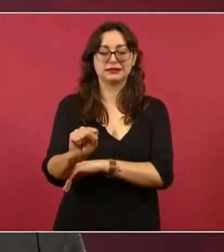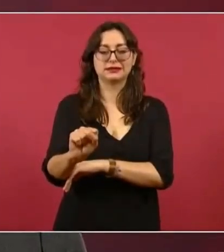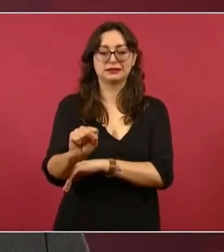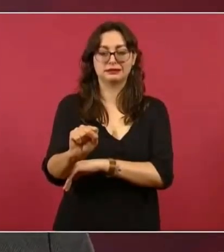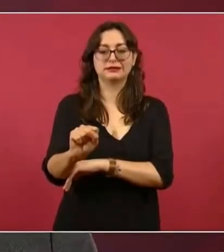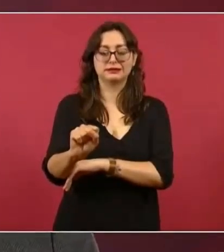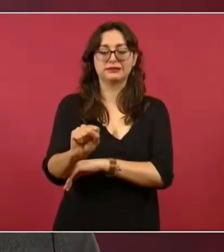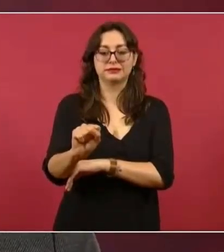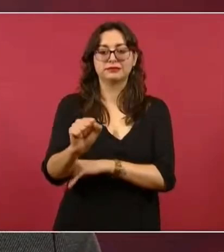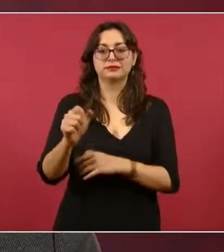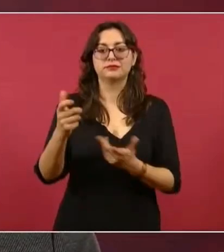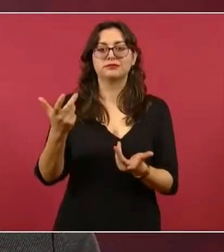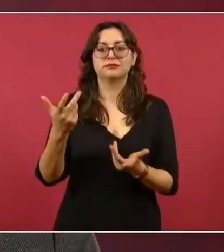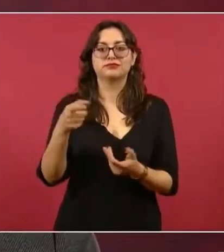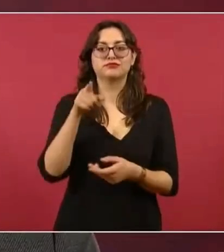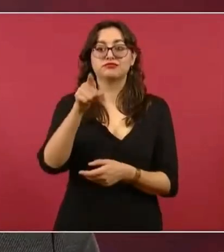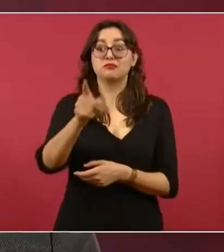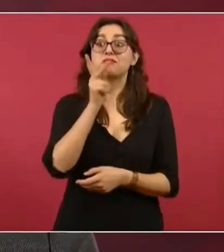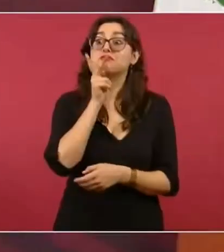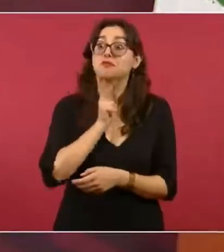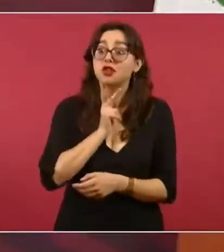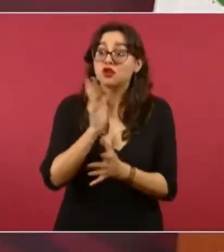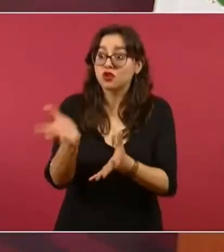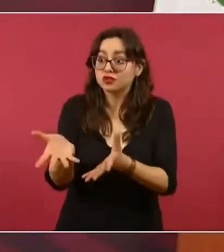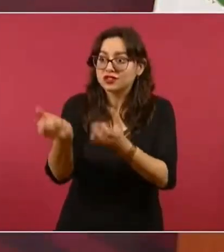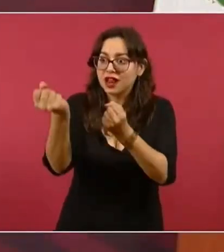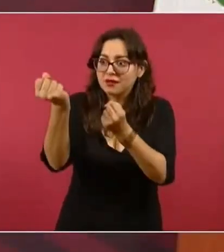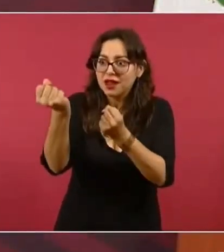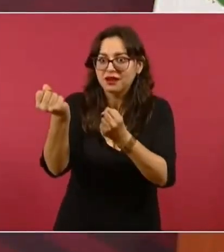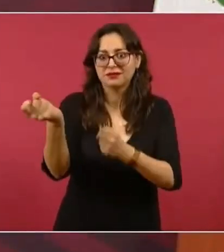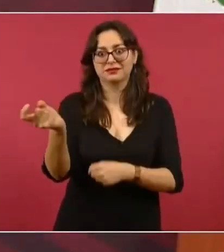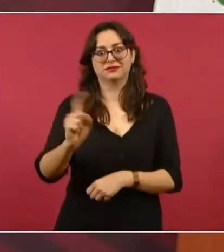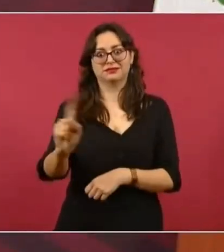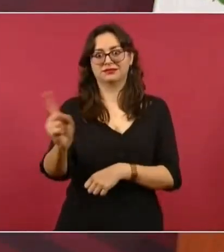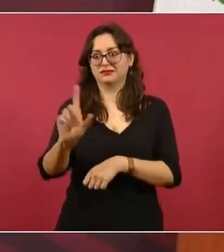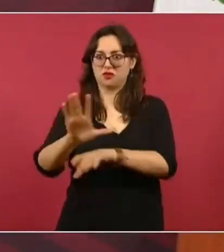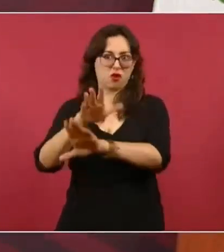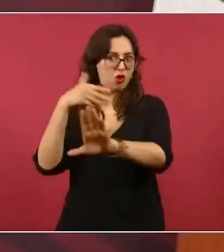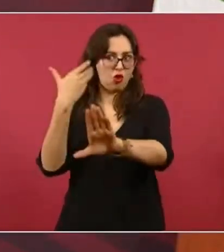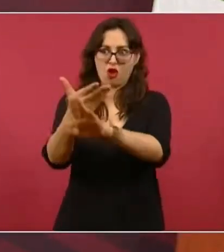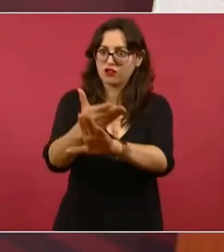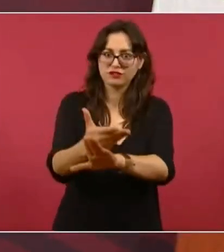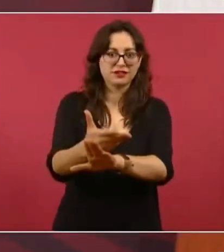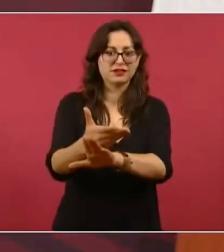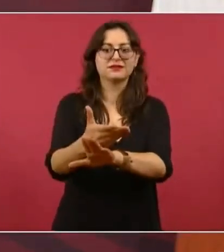El PAN siempre ha estado en contra de la educación pública